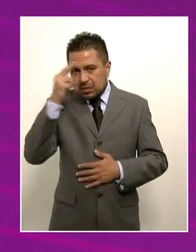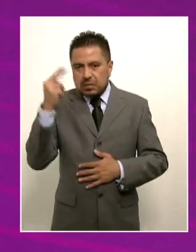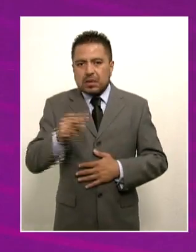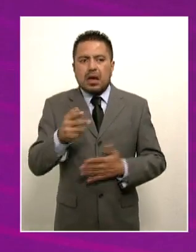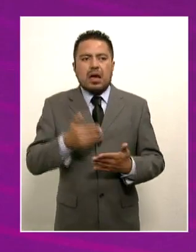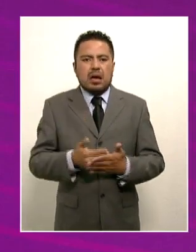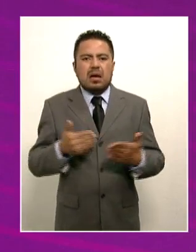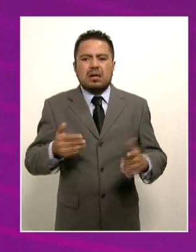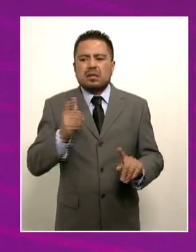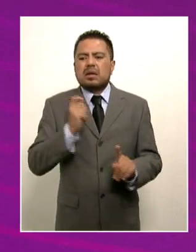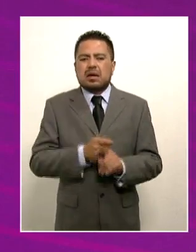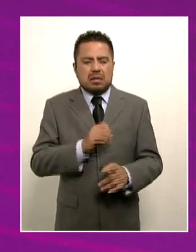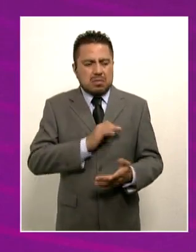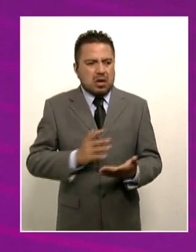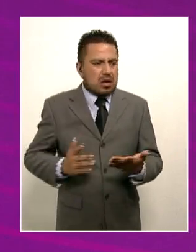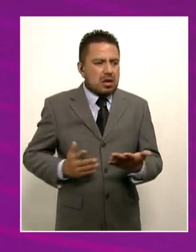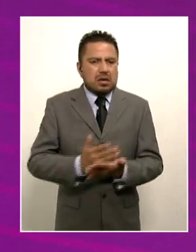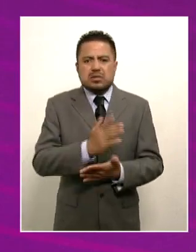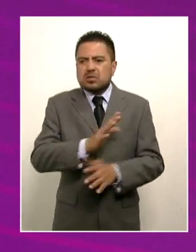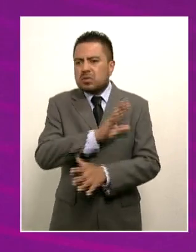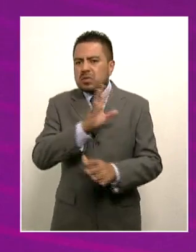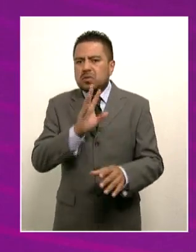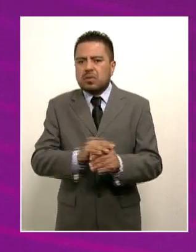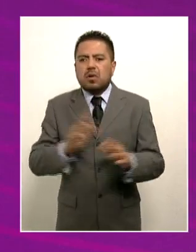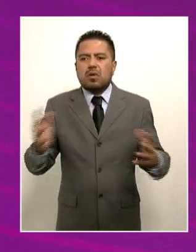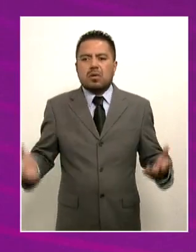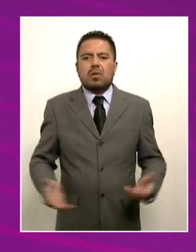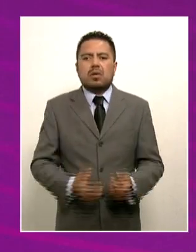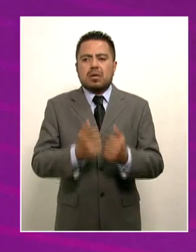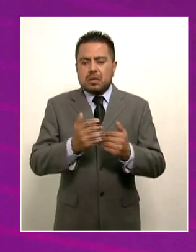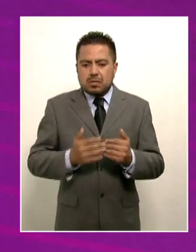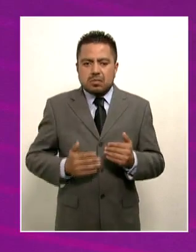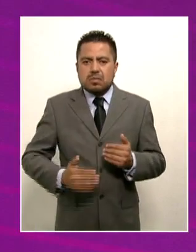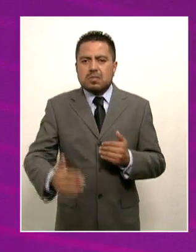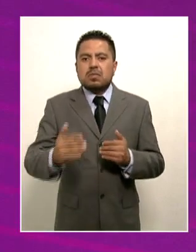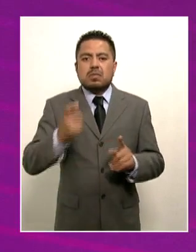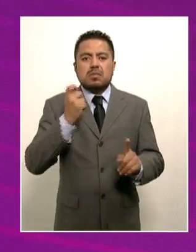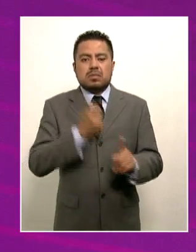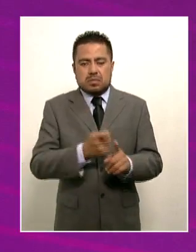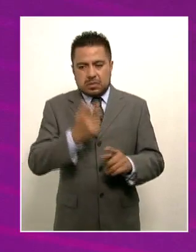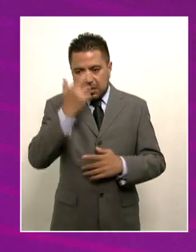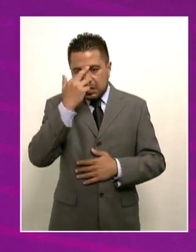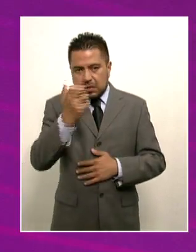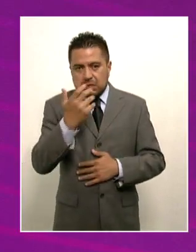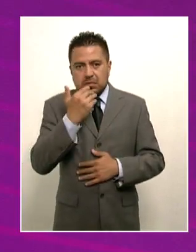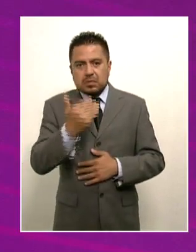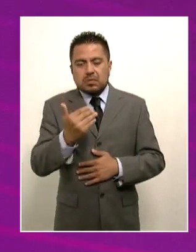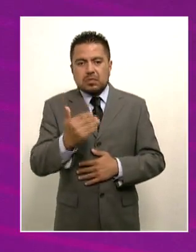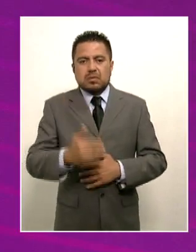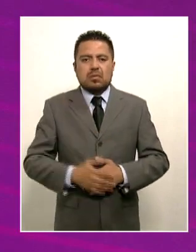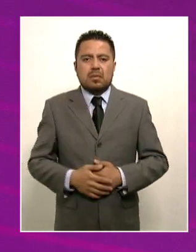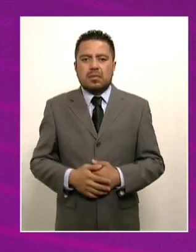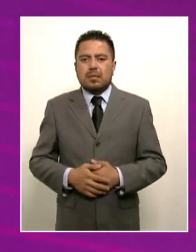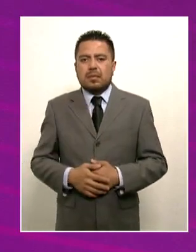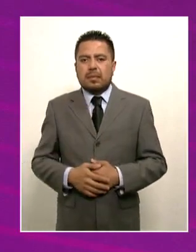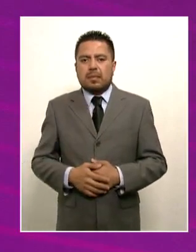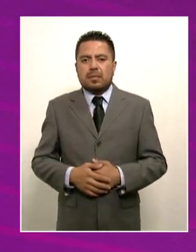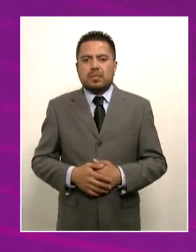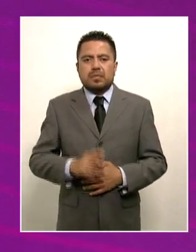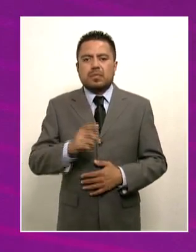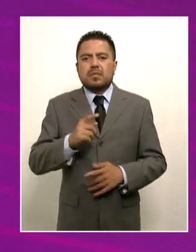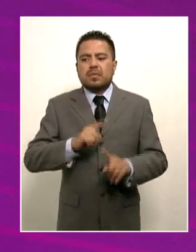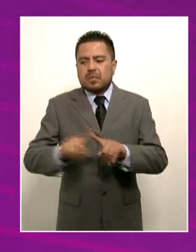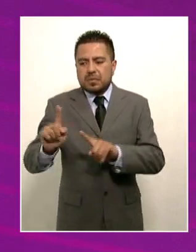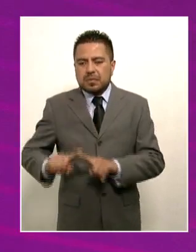son plenamente accesibles y se logró en un periodo de tiempo razonable, ¿no? De